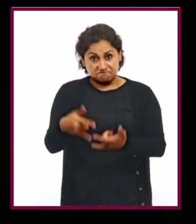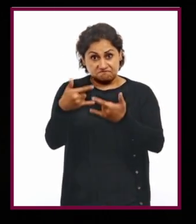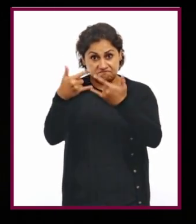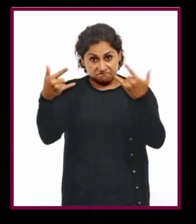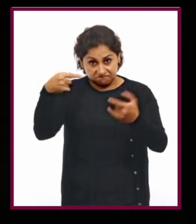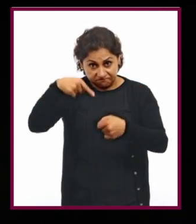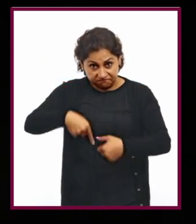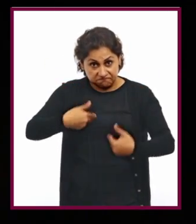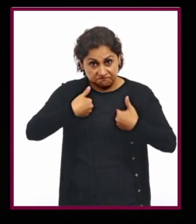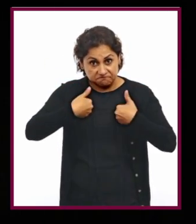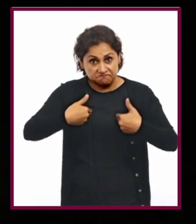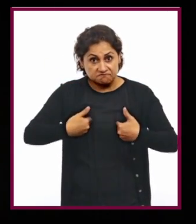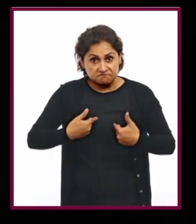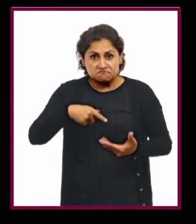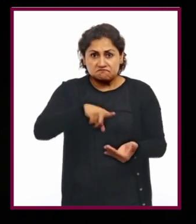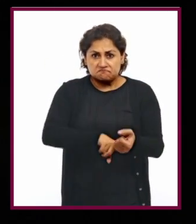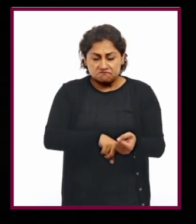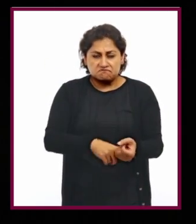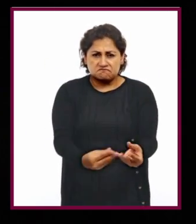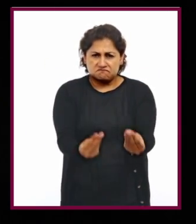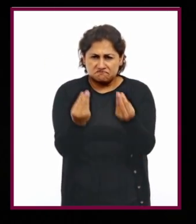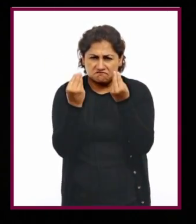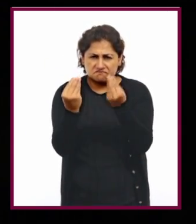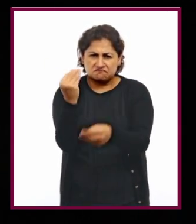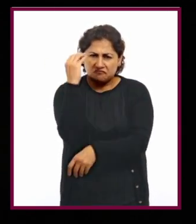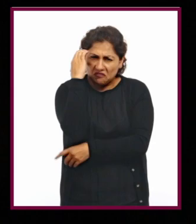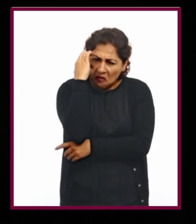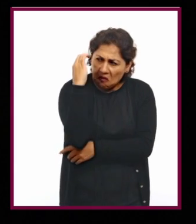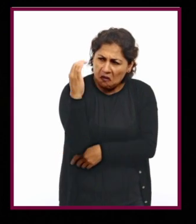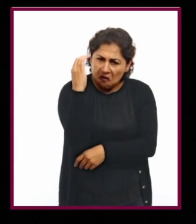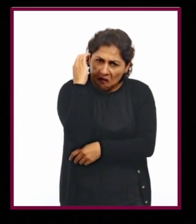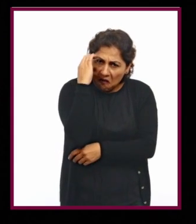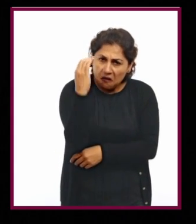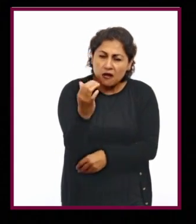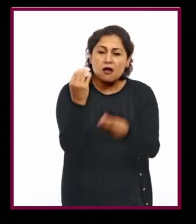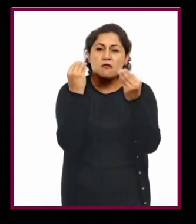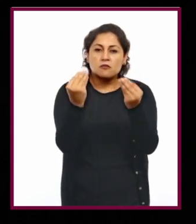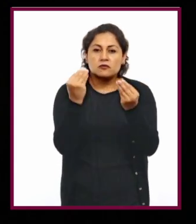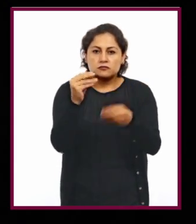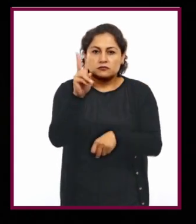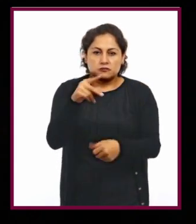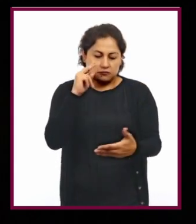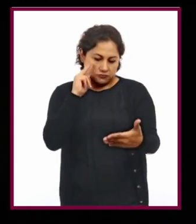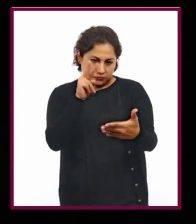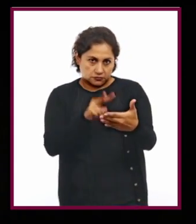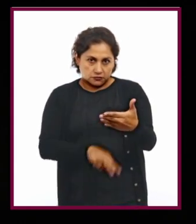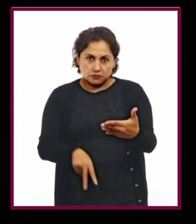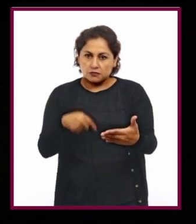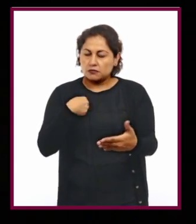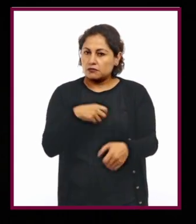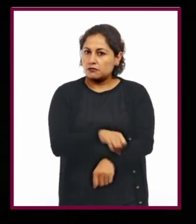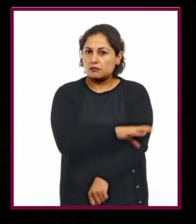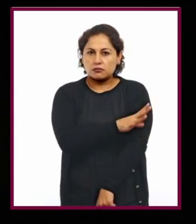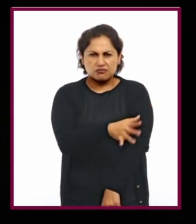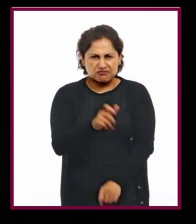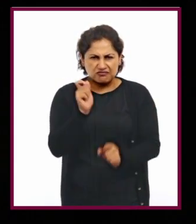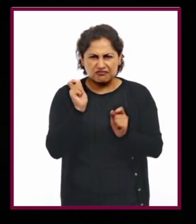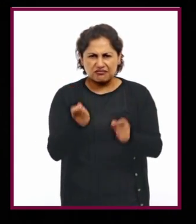la historia de la humanidad está llena de ejemplos de crueldad injustificada que a cualquiera le pueden poner los pelos de punta.